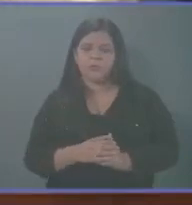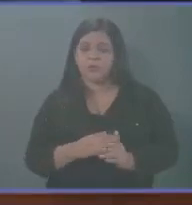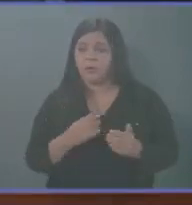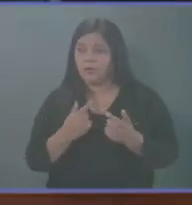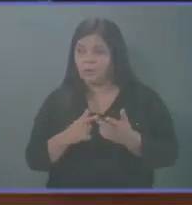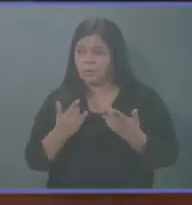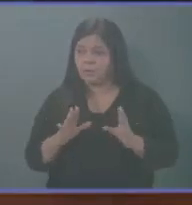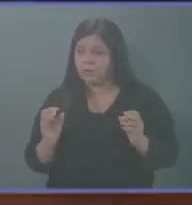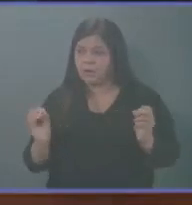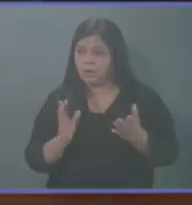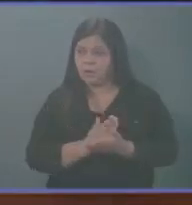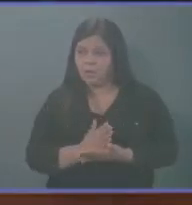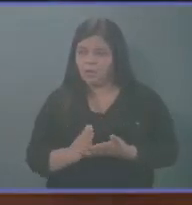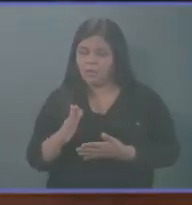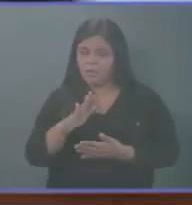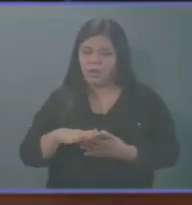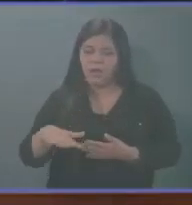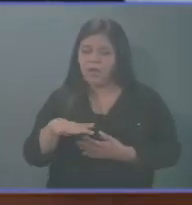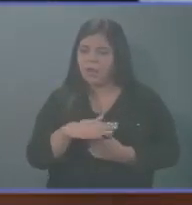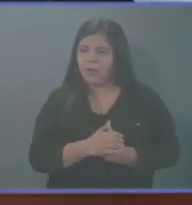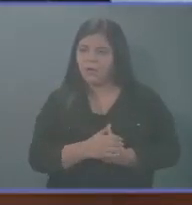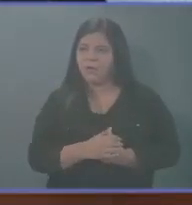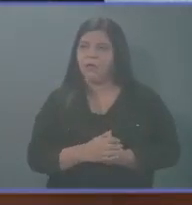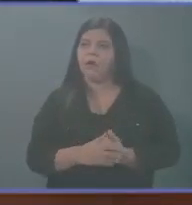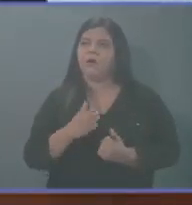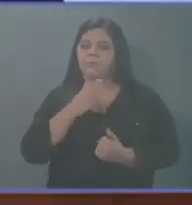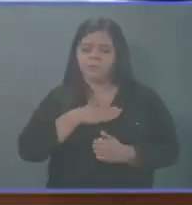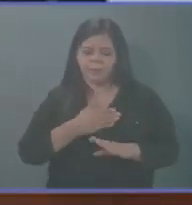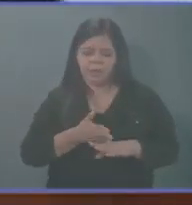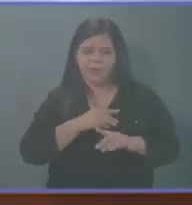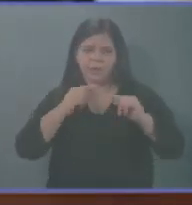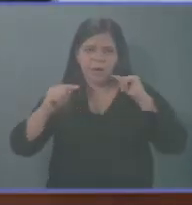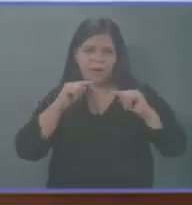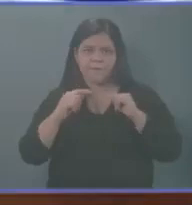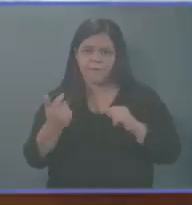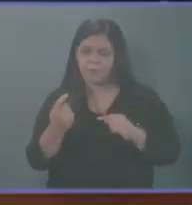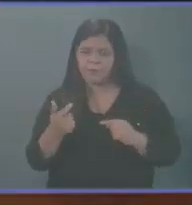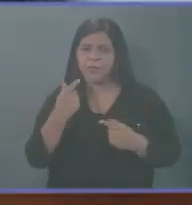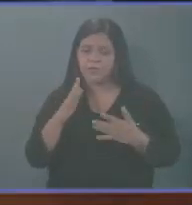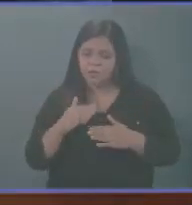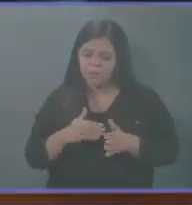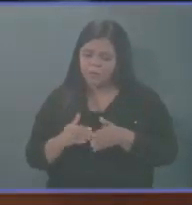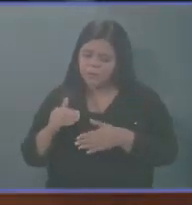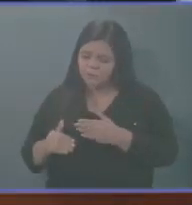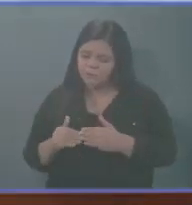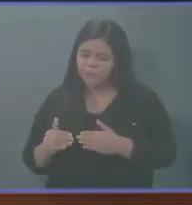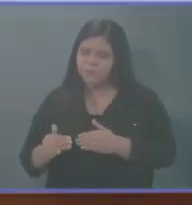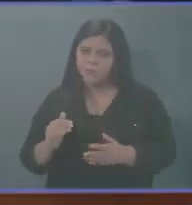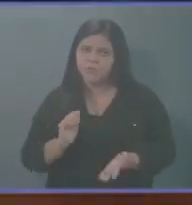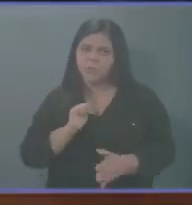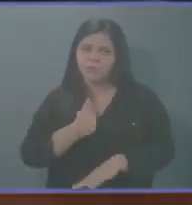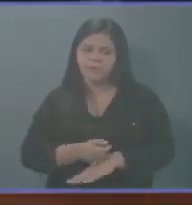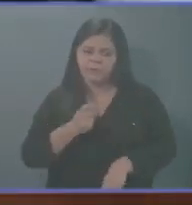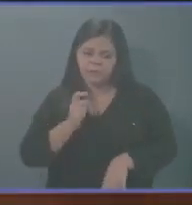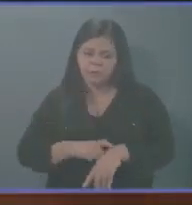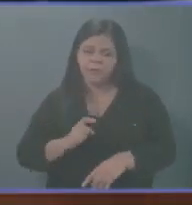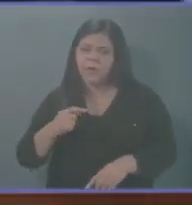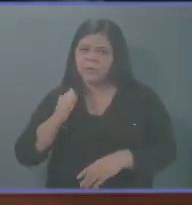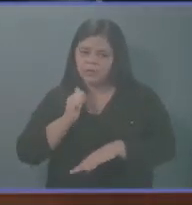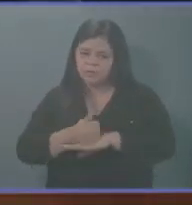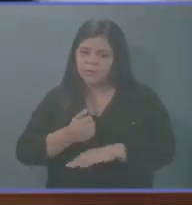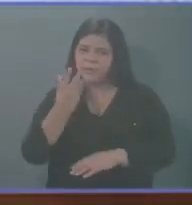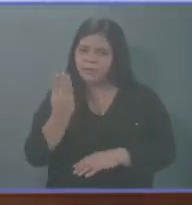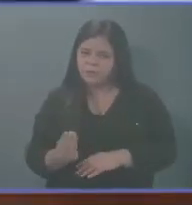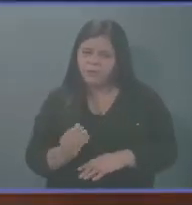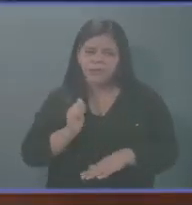fechas ni los lugares en el requerimiento de la fiscalía. Yo fui jefe de la policía y cuando se hace una investigación se fijan horas, se fijan fechas y